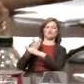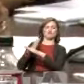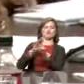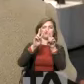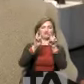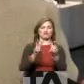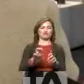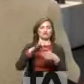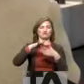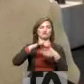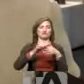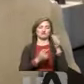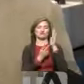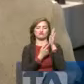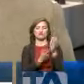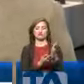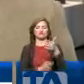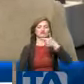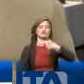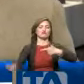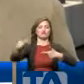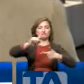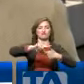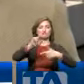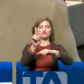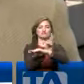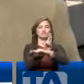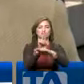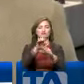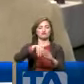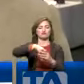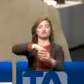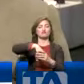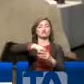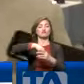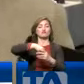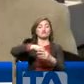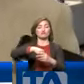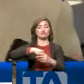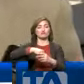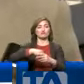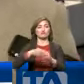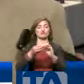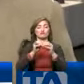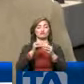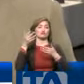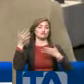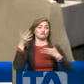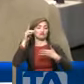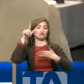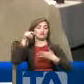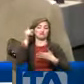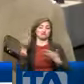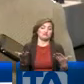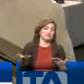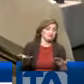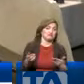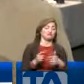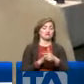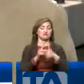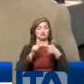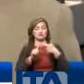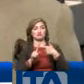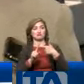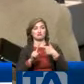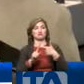otros temas. Por ejemplo, con la utilización de los recursos para los fondos partidarios, recursos del Estado para el fondo partidario,